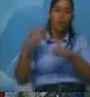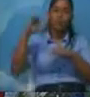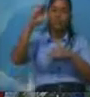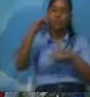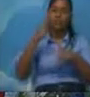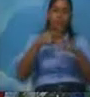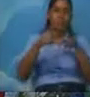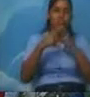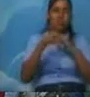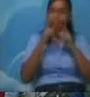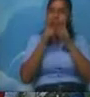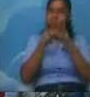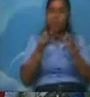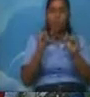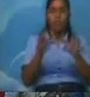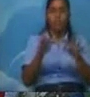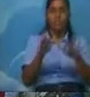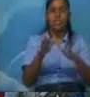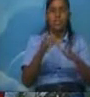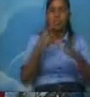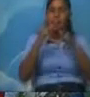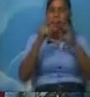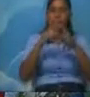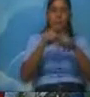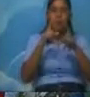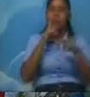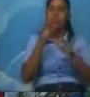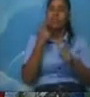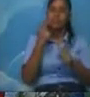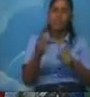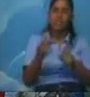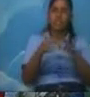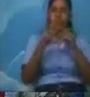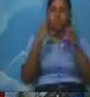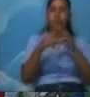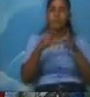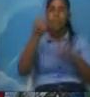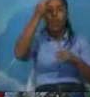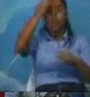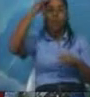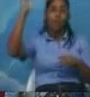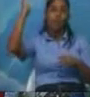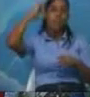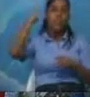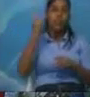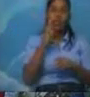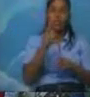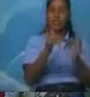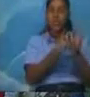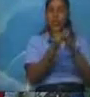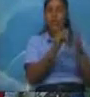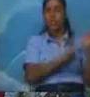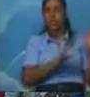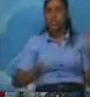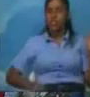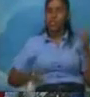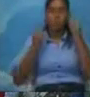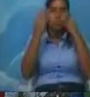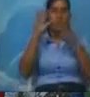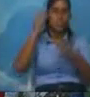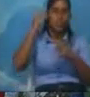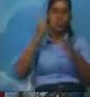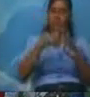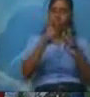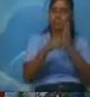por alto la ofensa los fariseos le decían a Jesucristo cantidades de lo que era